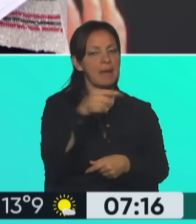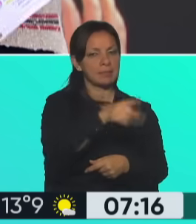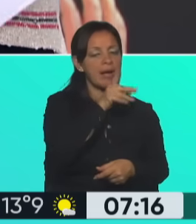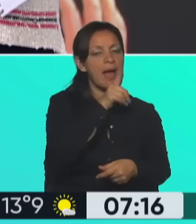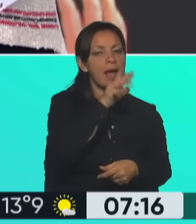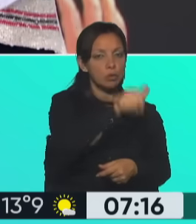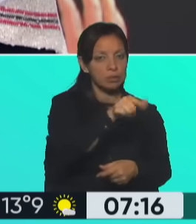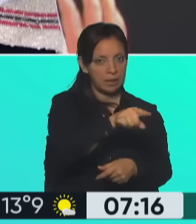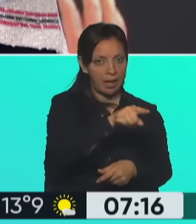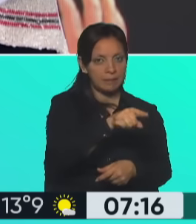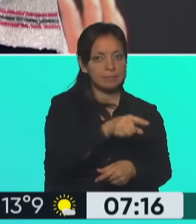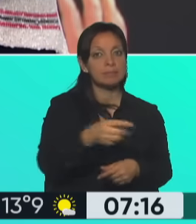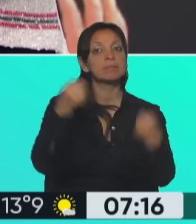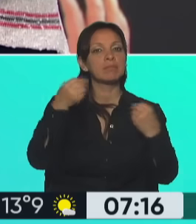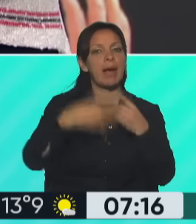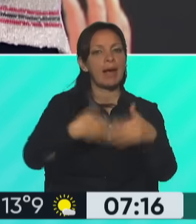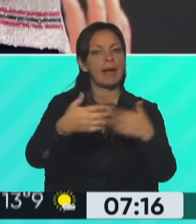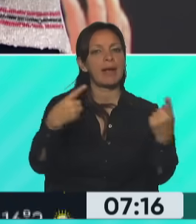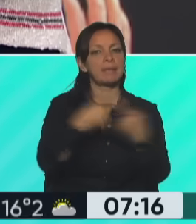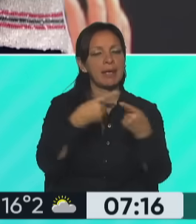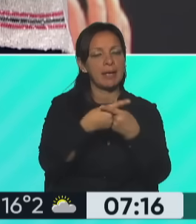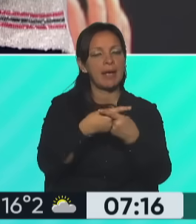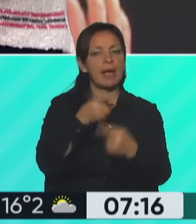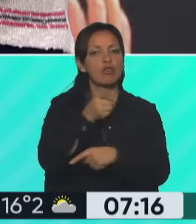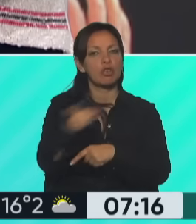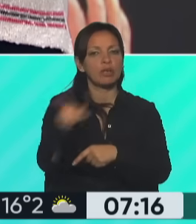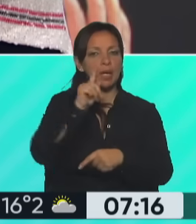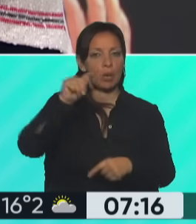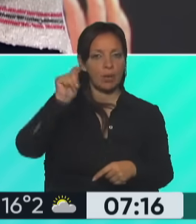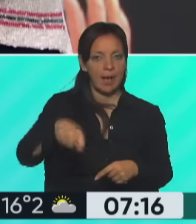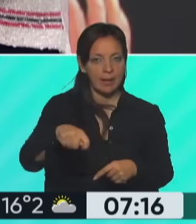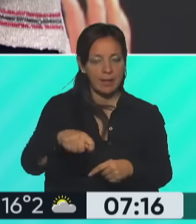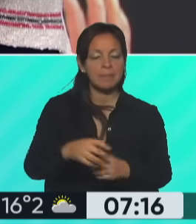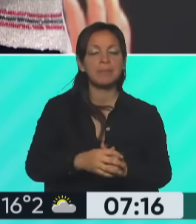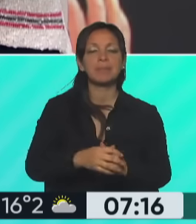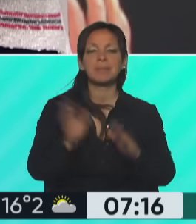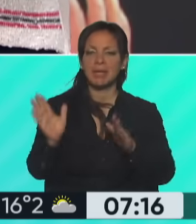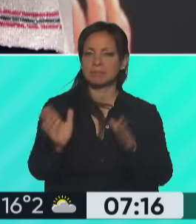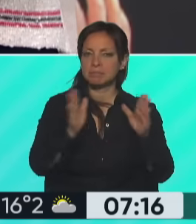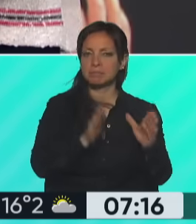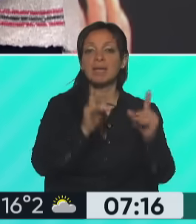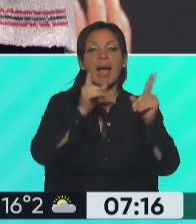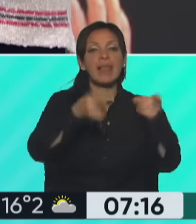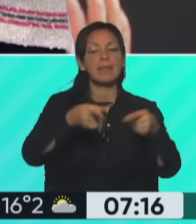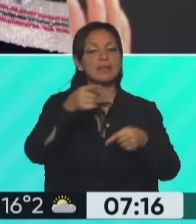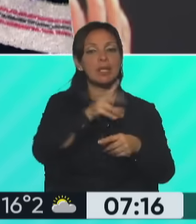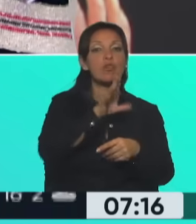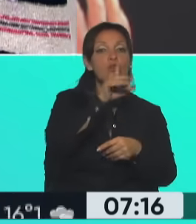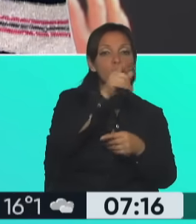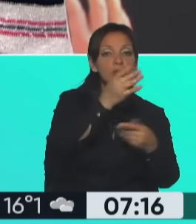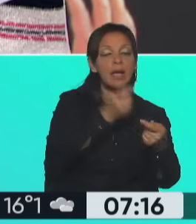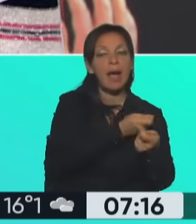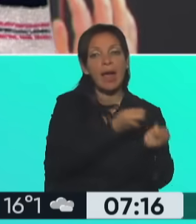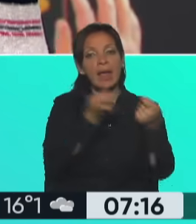Rusia para que pelee en la guerra contra Ucrania eso por un lado y además Rusia le va a proveer tecnología